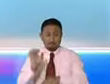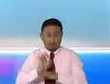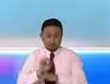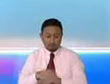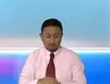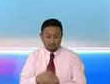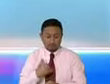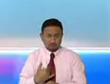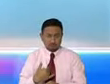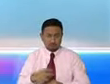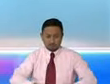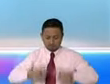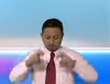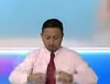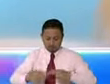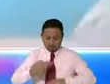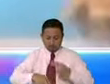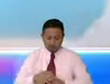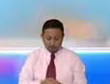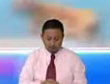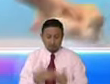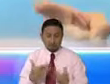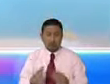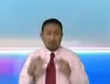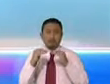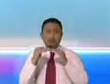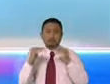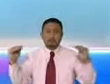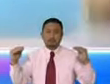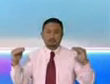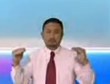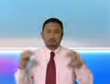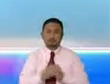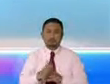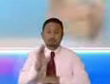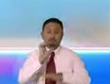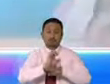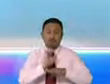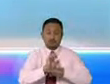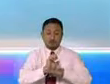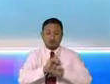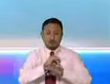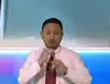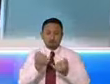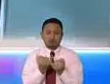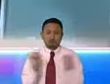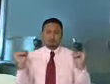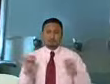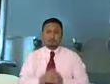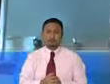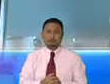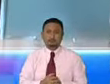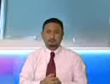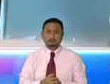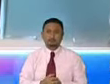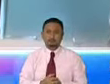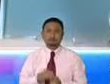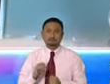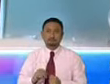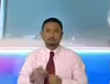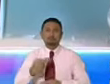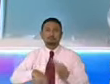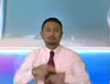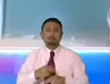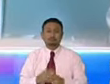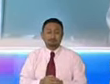negociar en igualdad de condiciones. El Ecuador es soberano. Esta renegociación podría comprometer